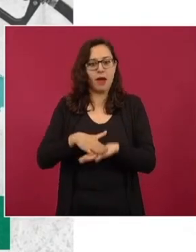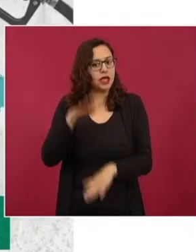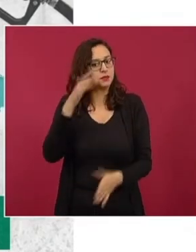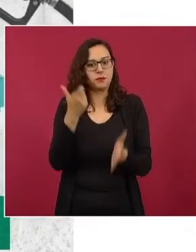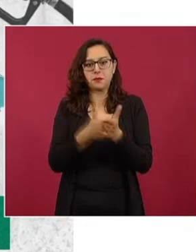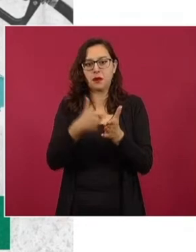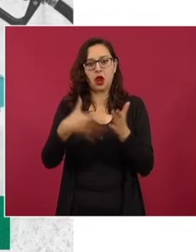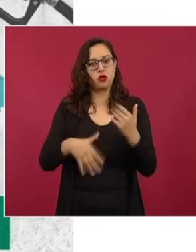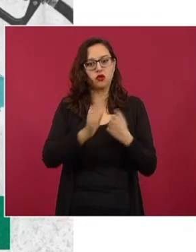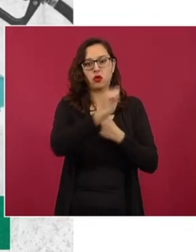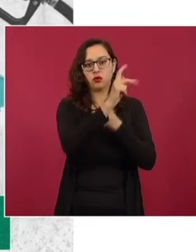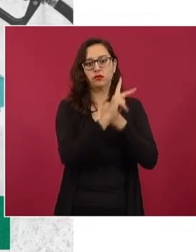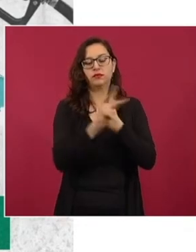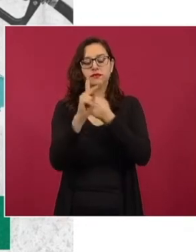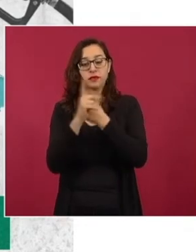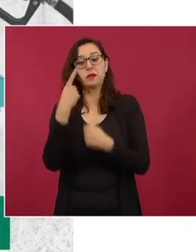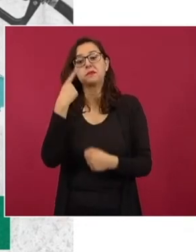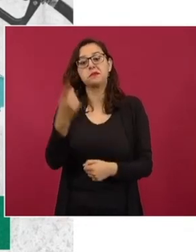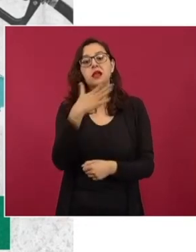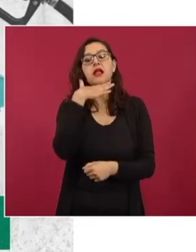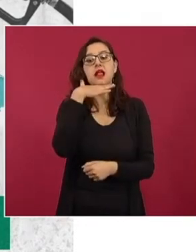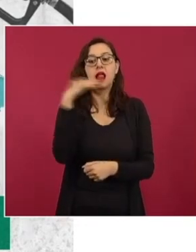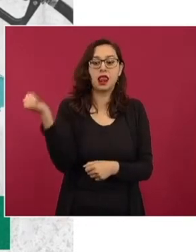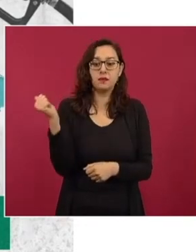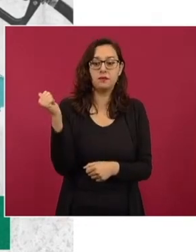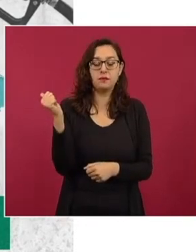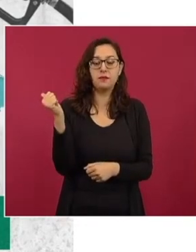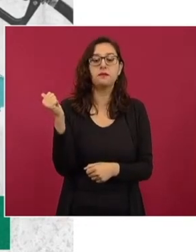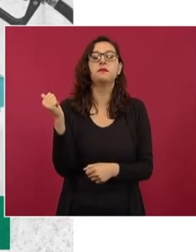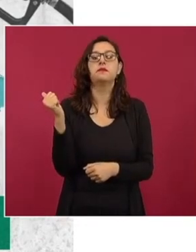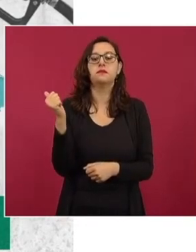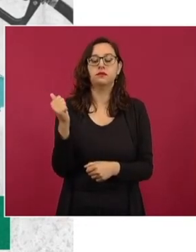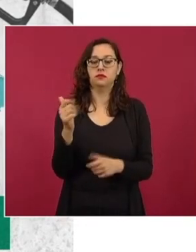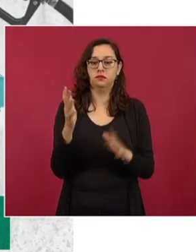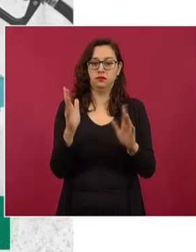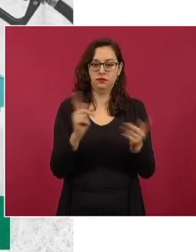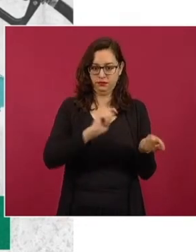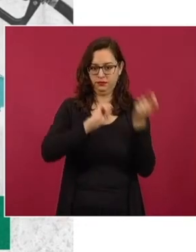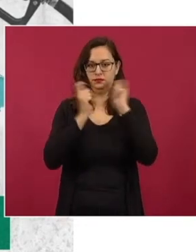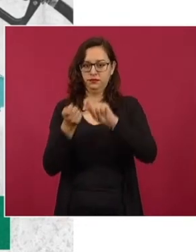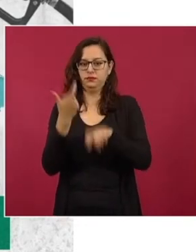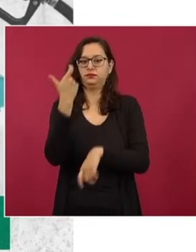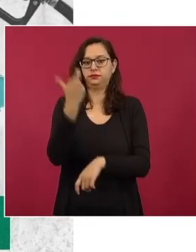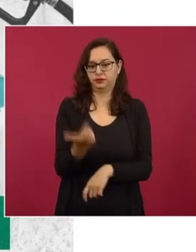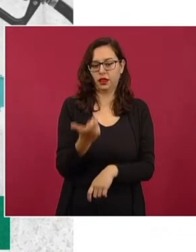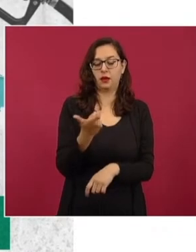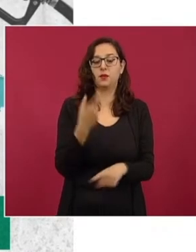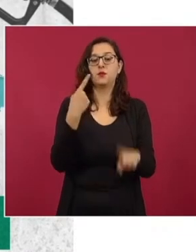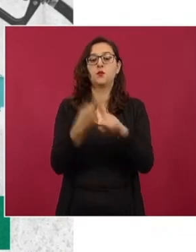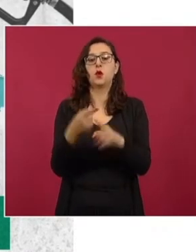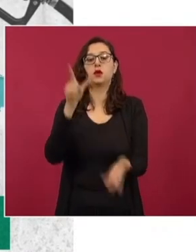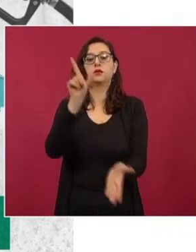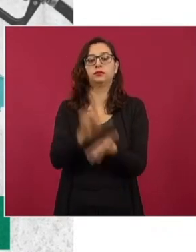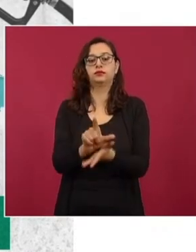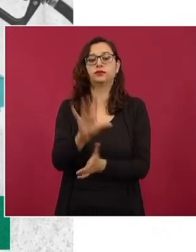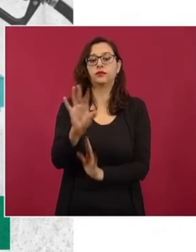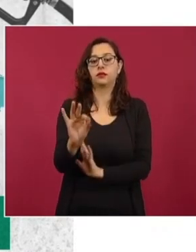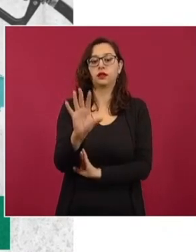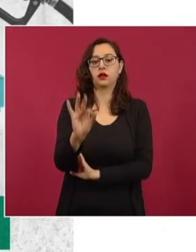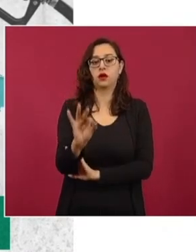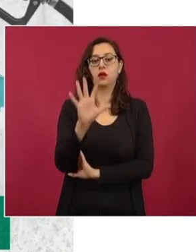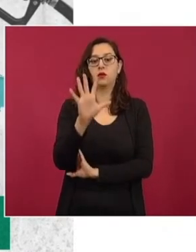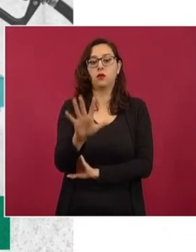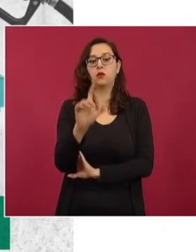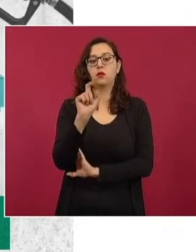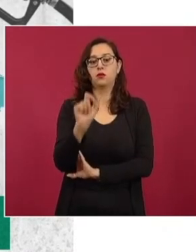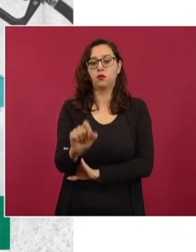en general. Alemania, tenemos el precio ya convertido a pesos por litro de 45